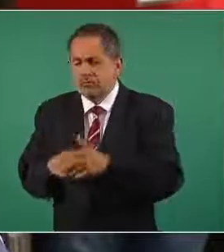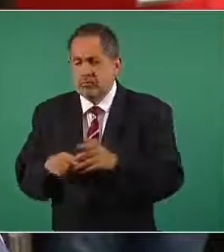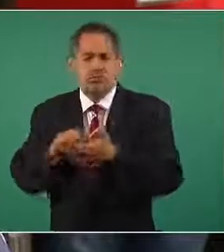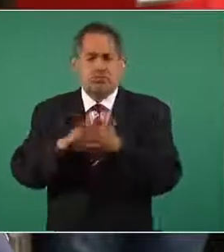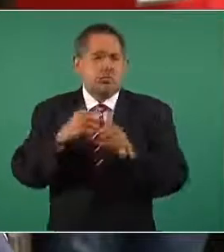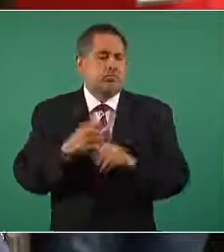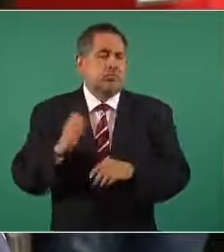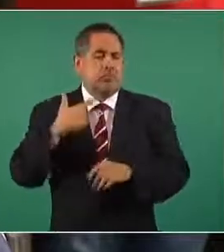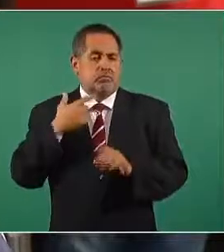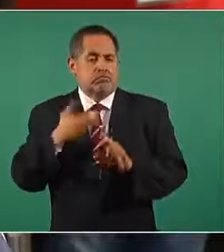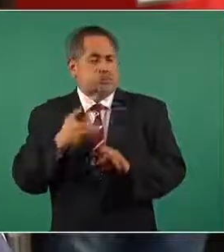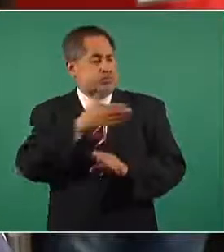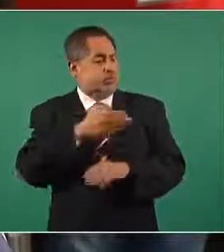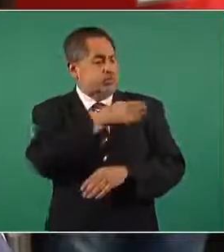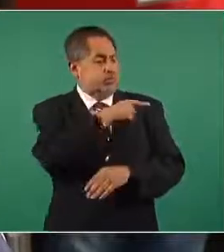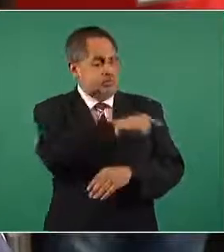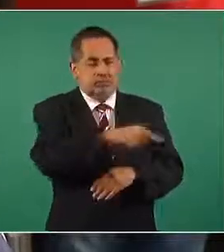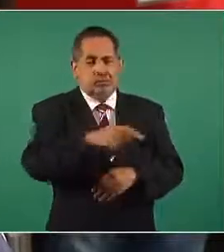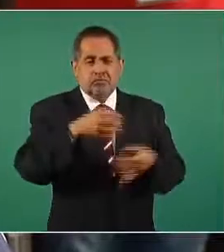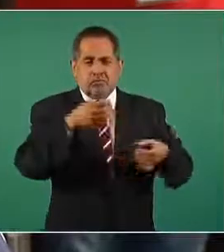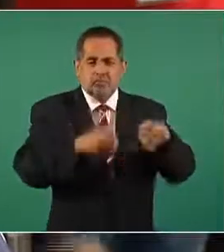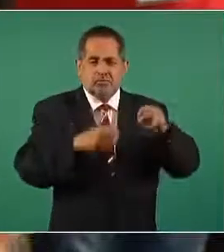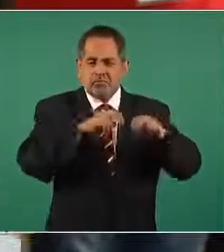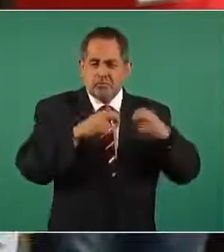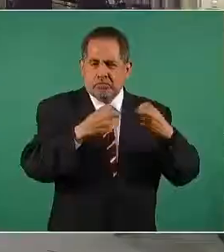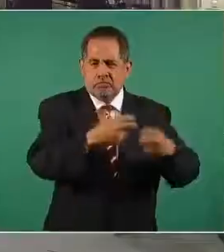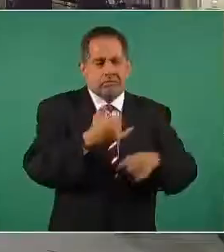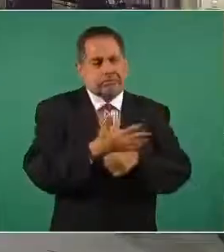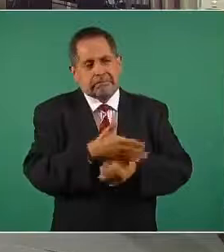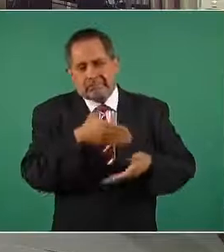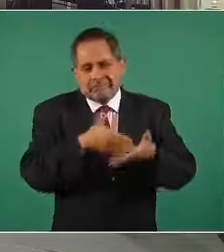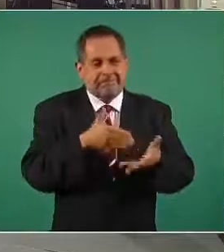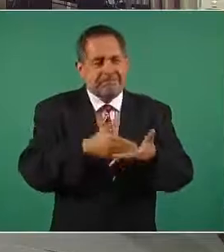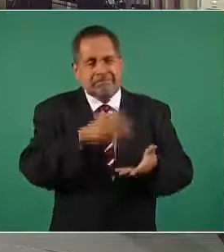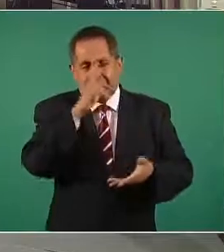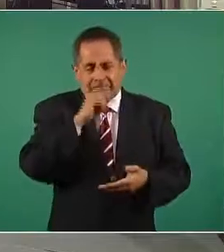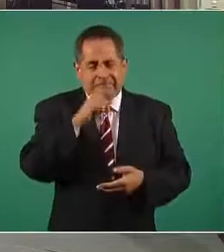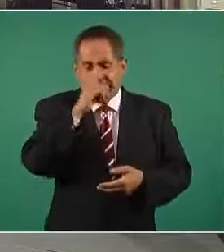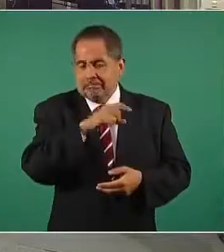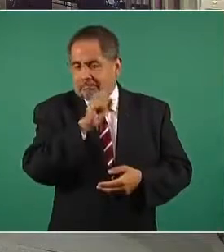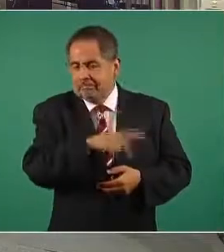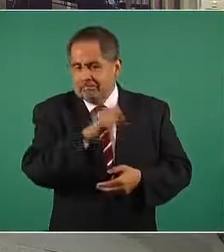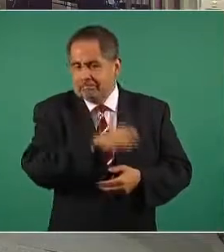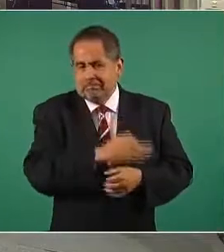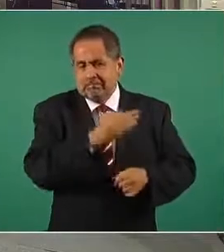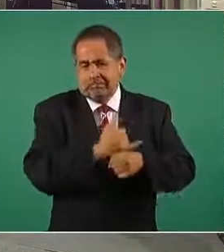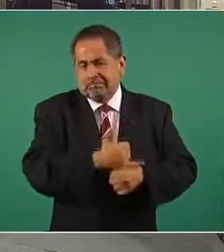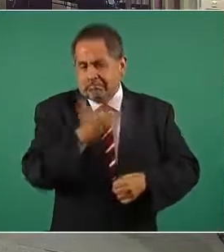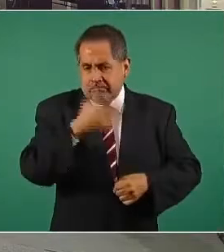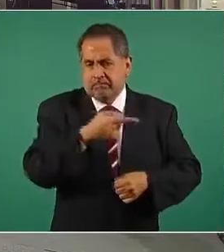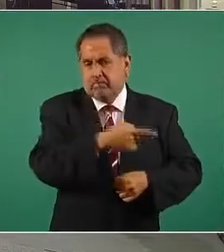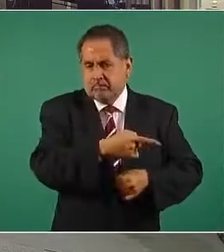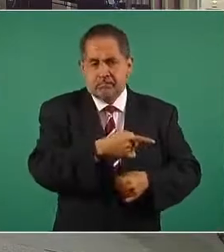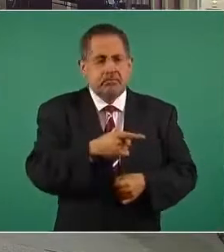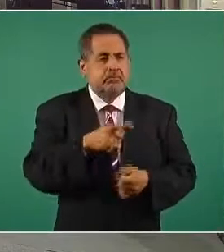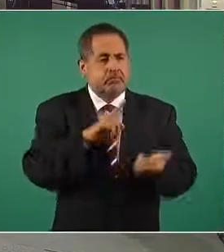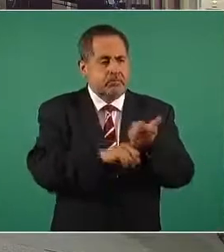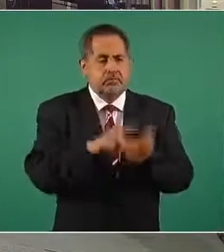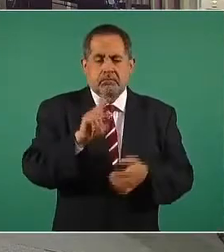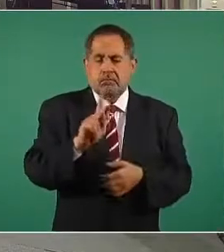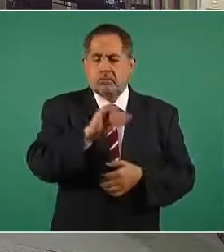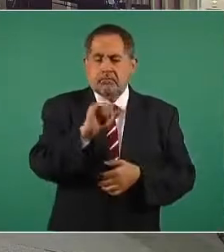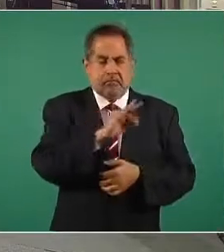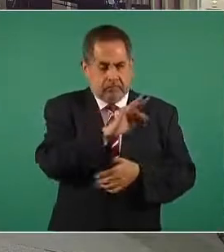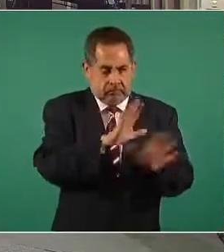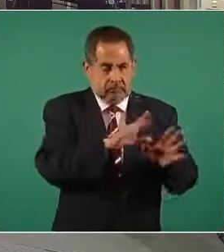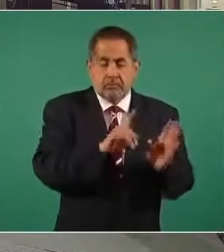antiguo régimen que están frenando el avance de la lucha contra la impunidad en el caso del Poder Judicial, en el caso